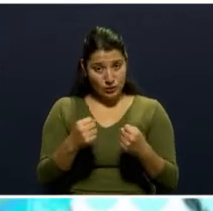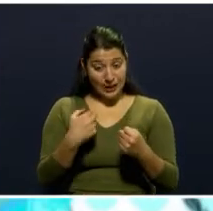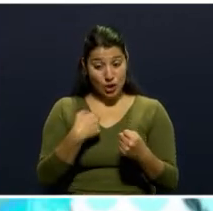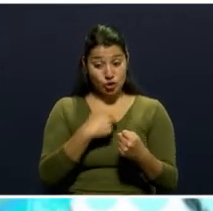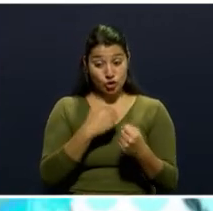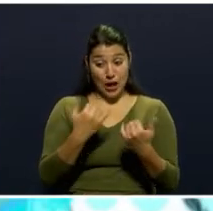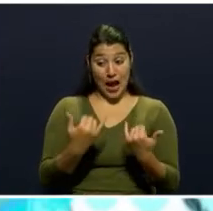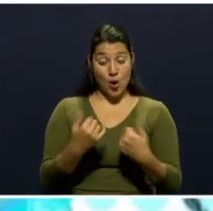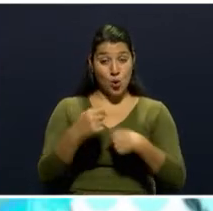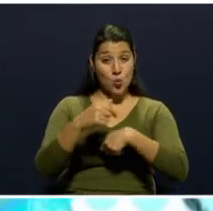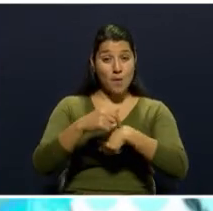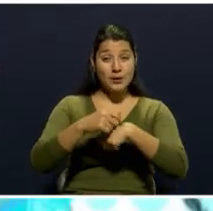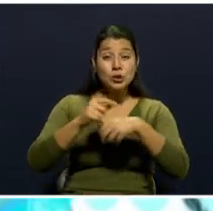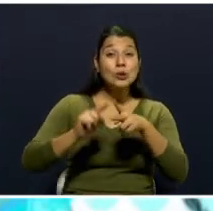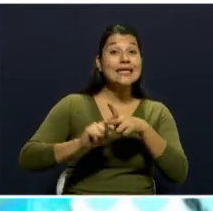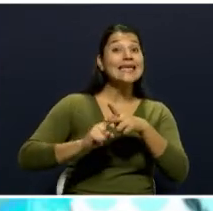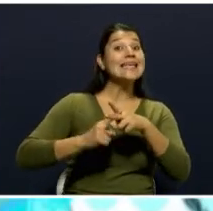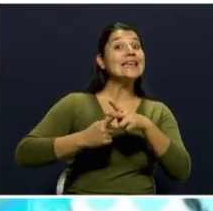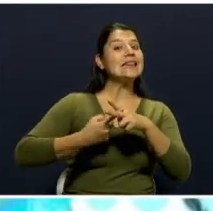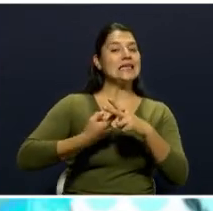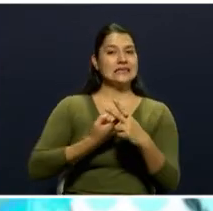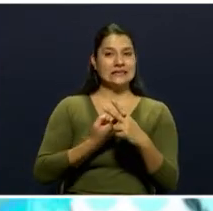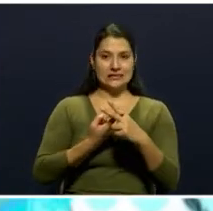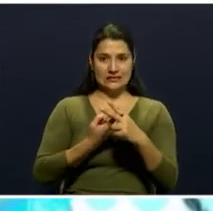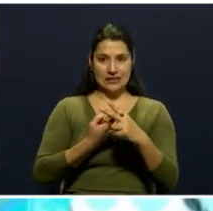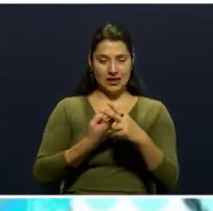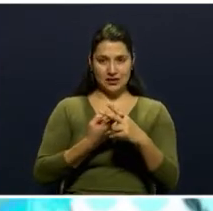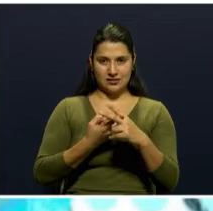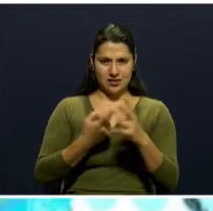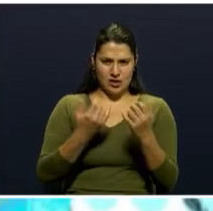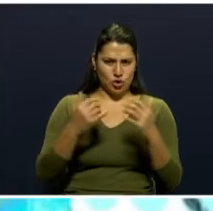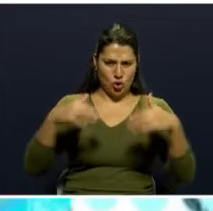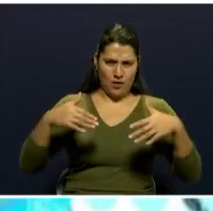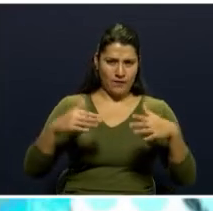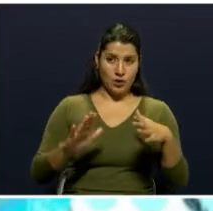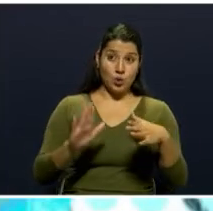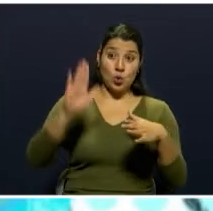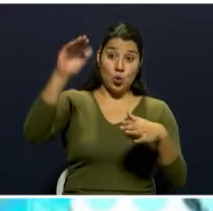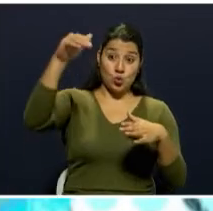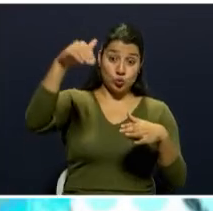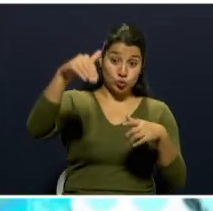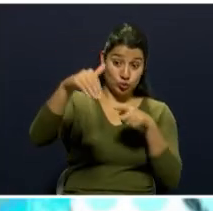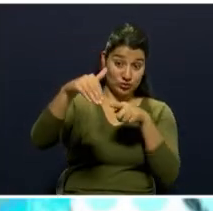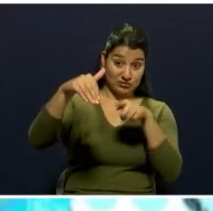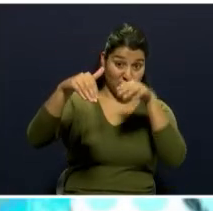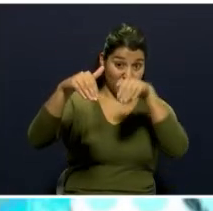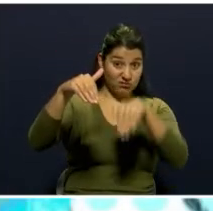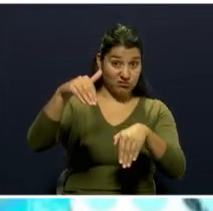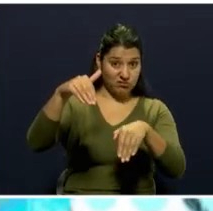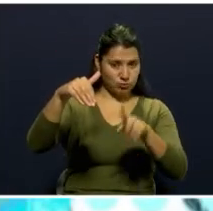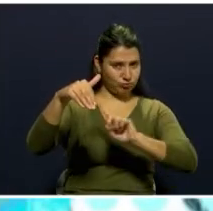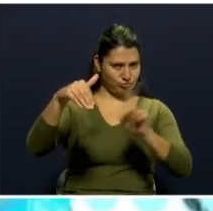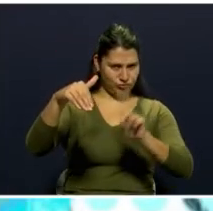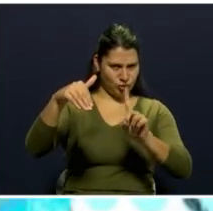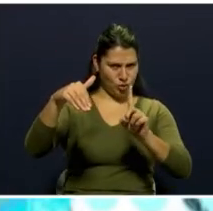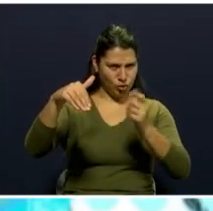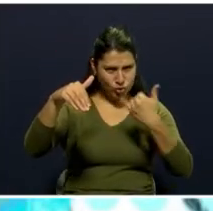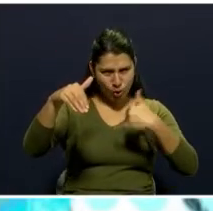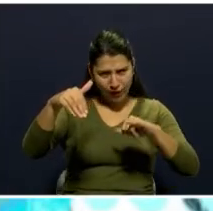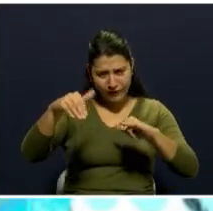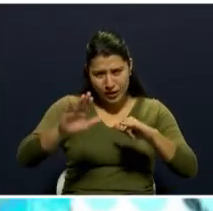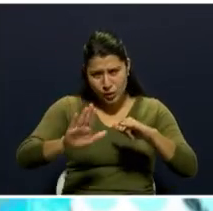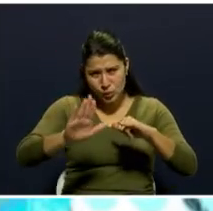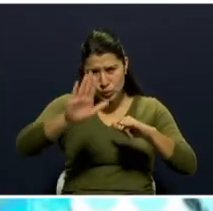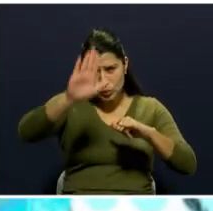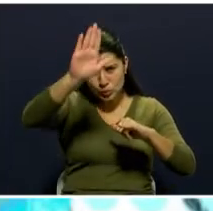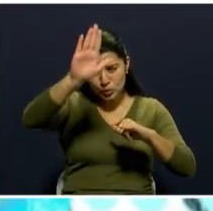una etapa temprana de la curva, estamos empezando a trepar esa curva, o